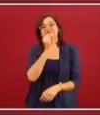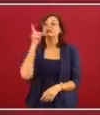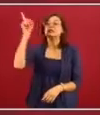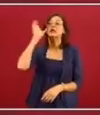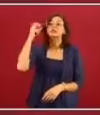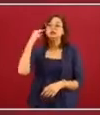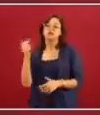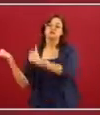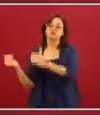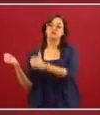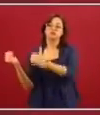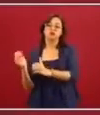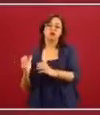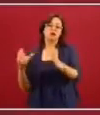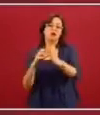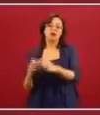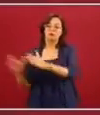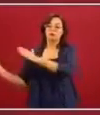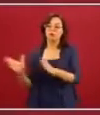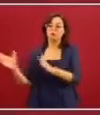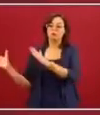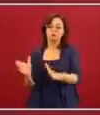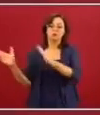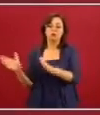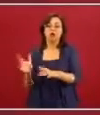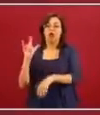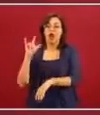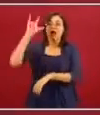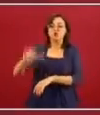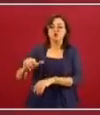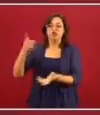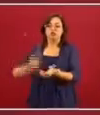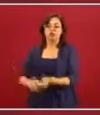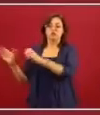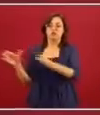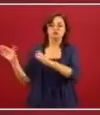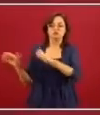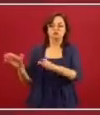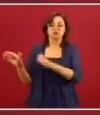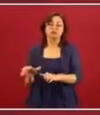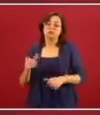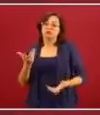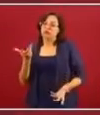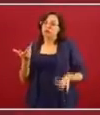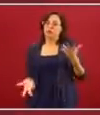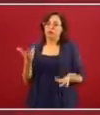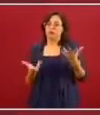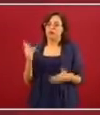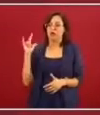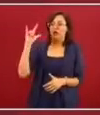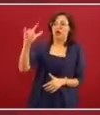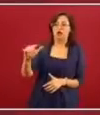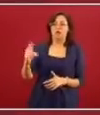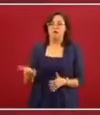allá en China y había varios escenarios de compra. Cuánto se le cargue a ese avión, pues depende de condiciones de la